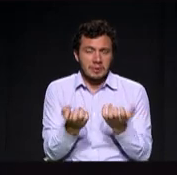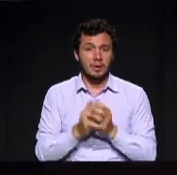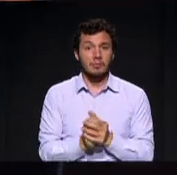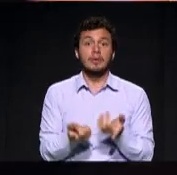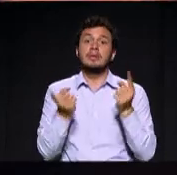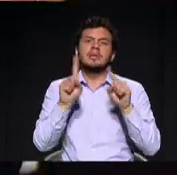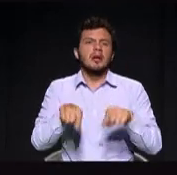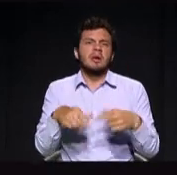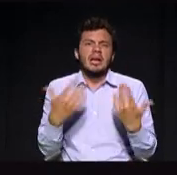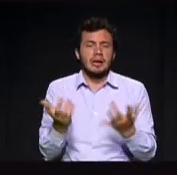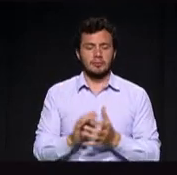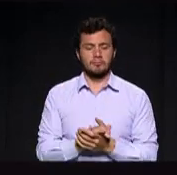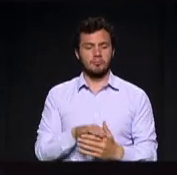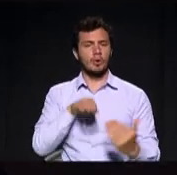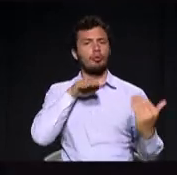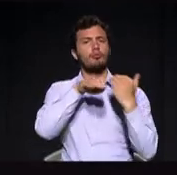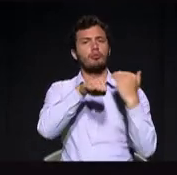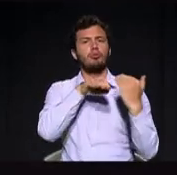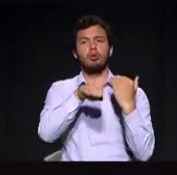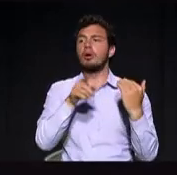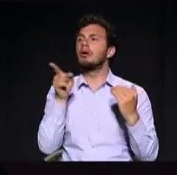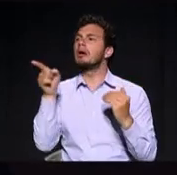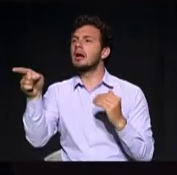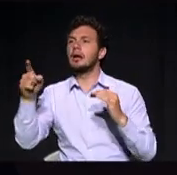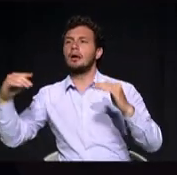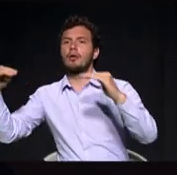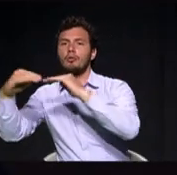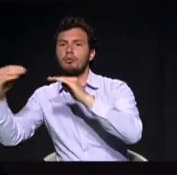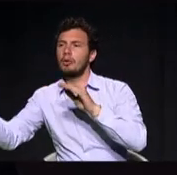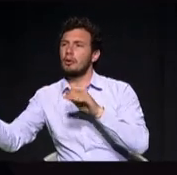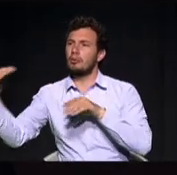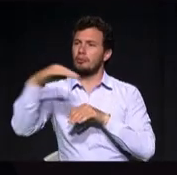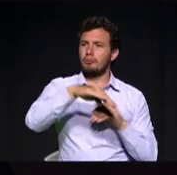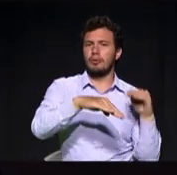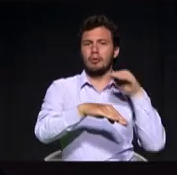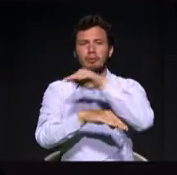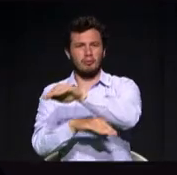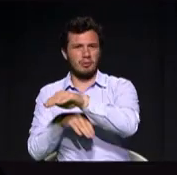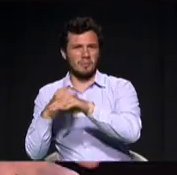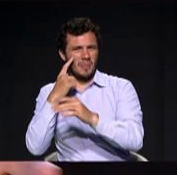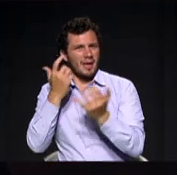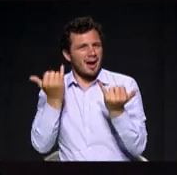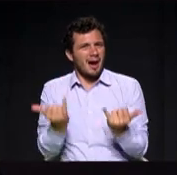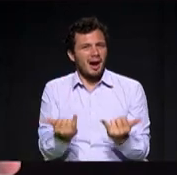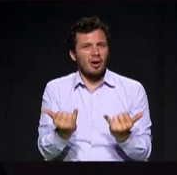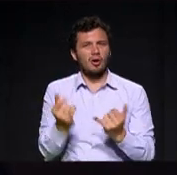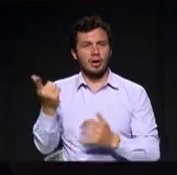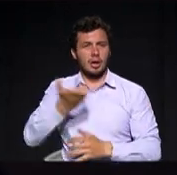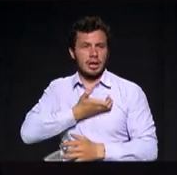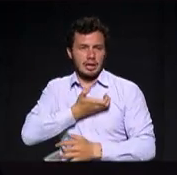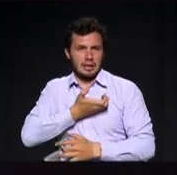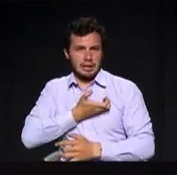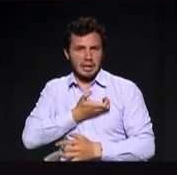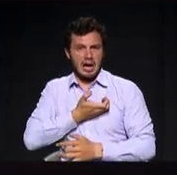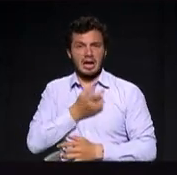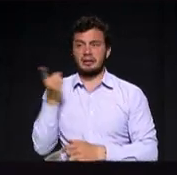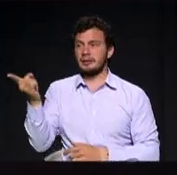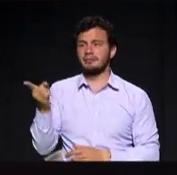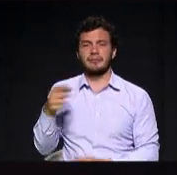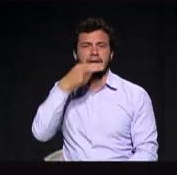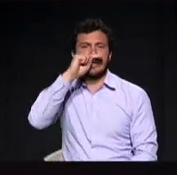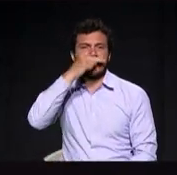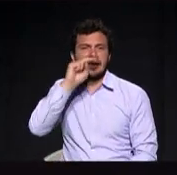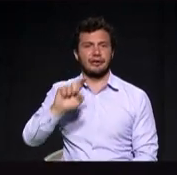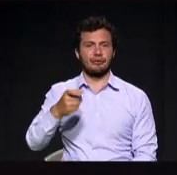pero mire no vaya al inferior y este alcalde que tenemos ahí él muchachitos gutiérrez hace unas